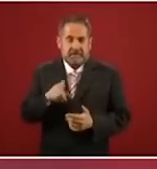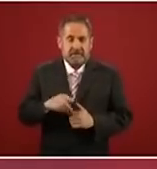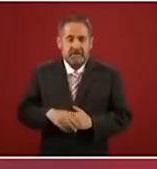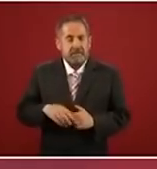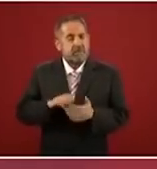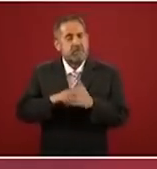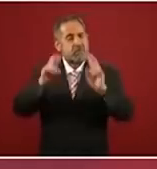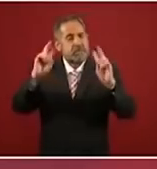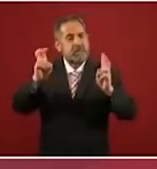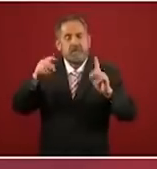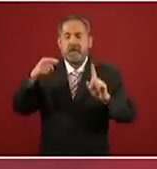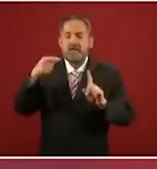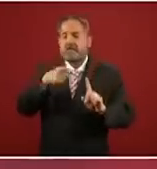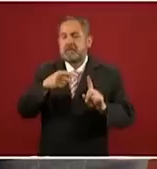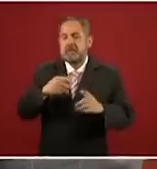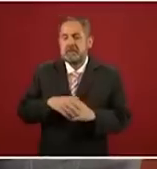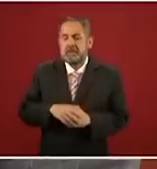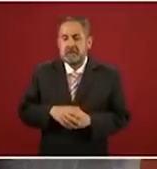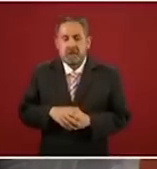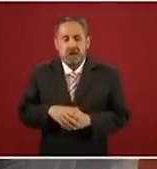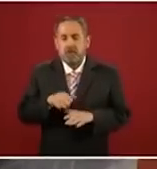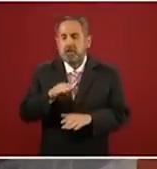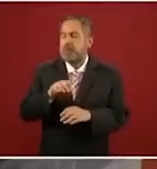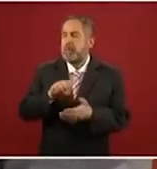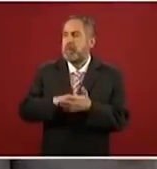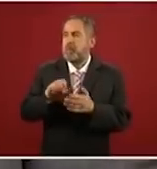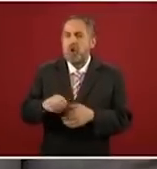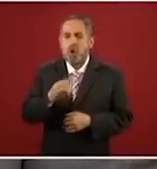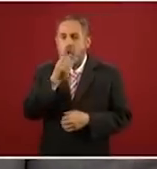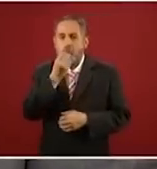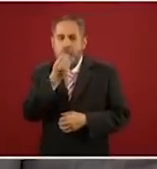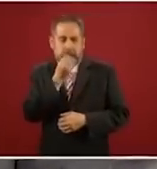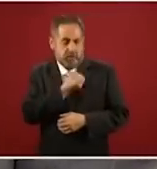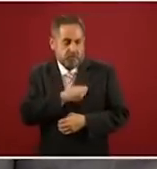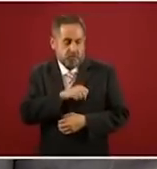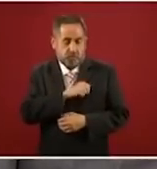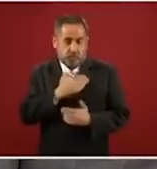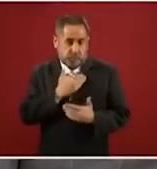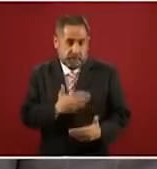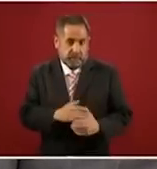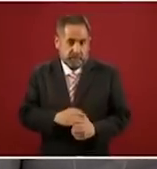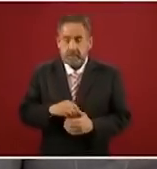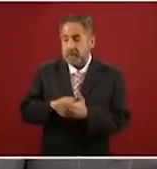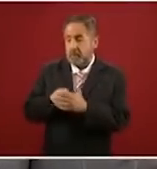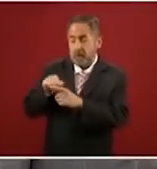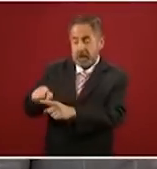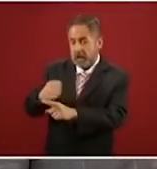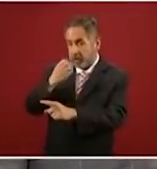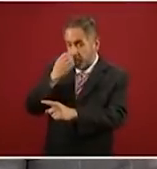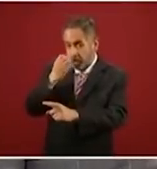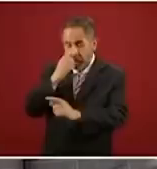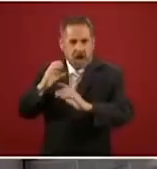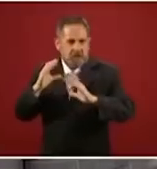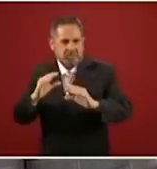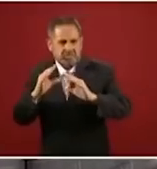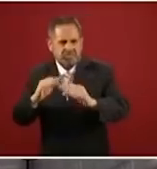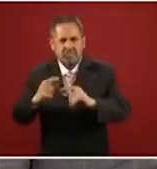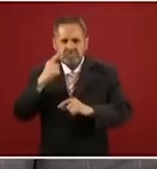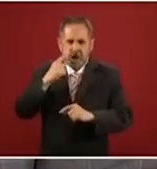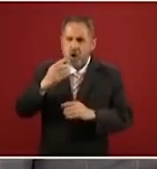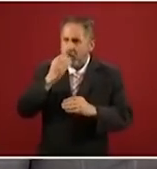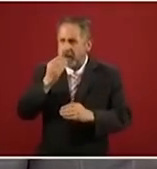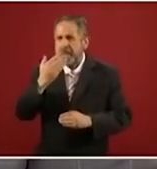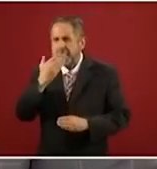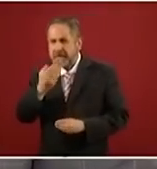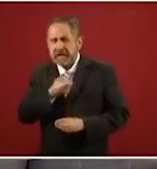tema particular por ejemplo de la nutrición en la escuela podemos enseñar hábitos saludables pero